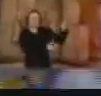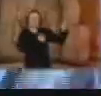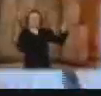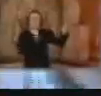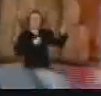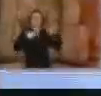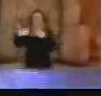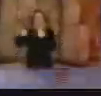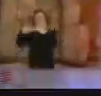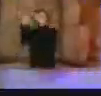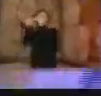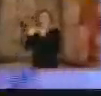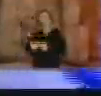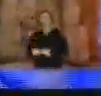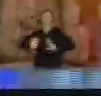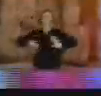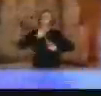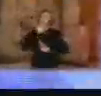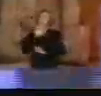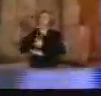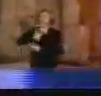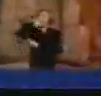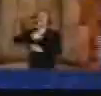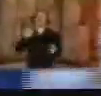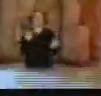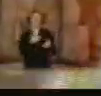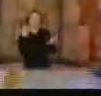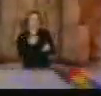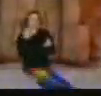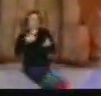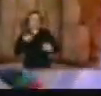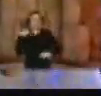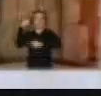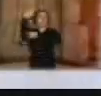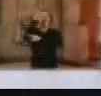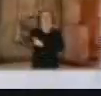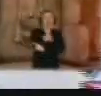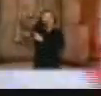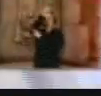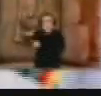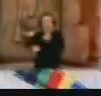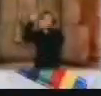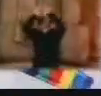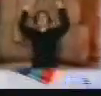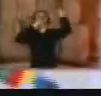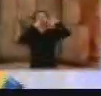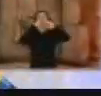elaborar. Y más fácil es ir a comprar las que hacen de